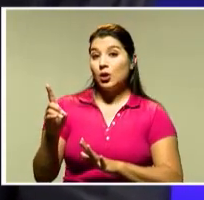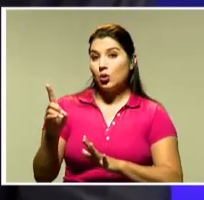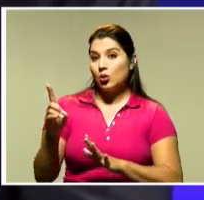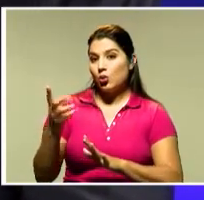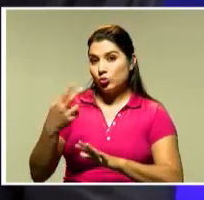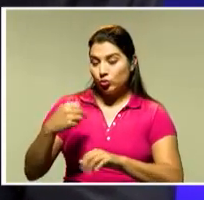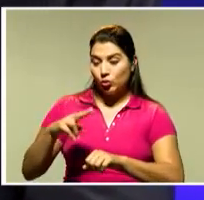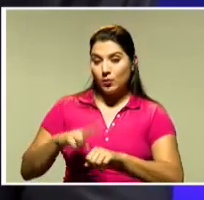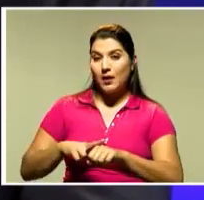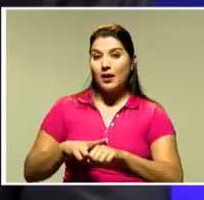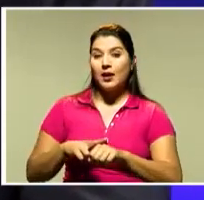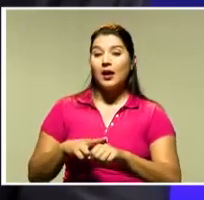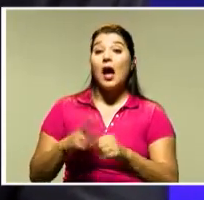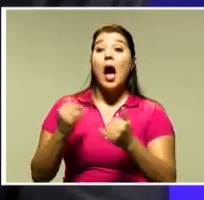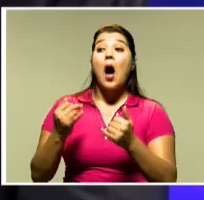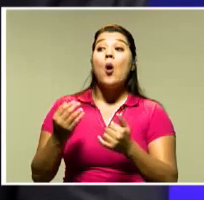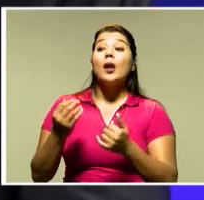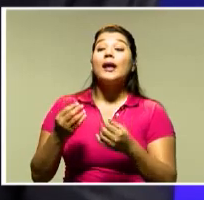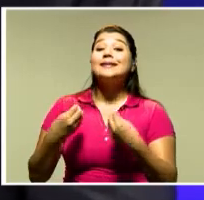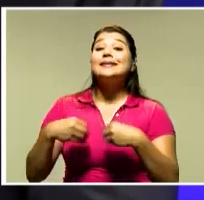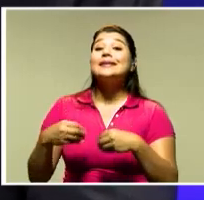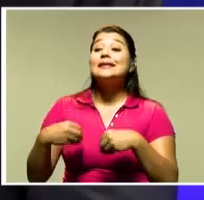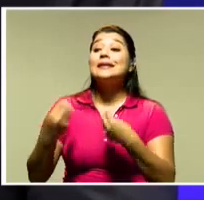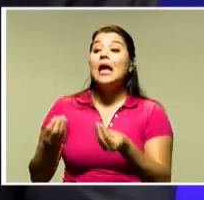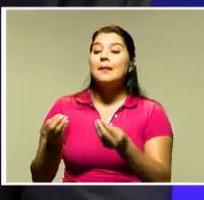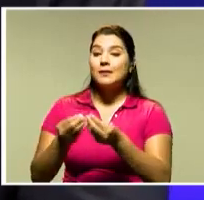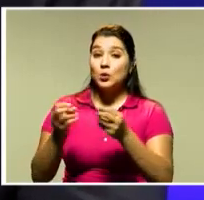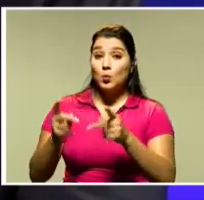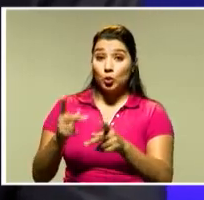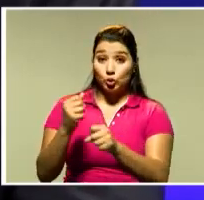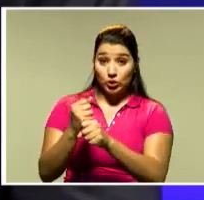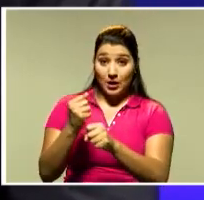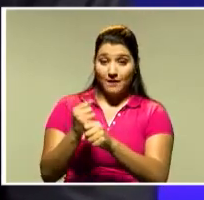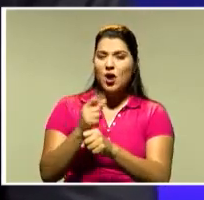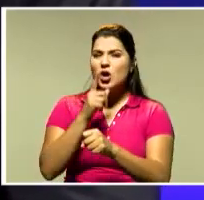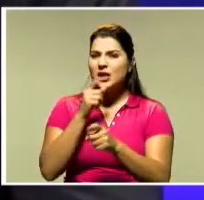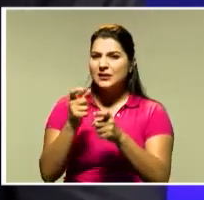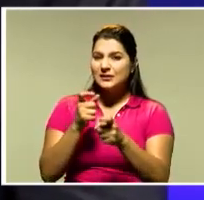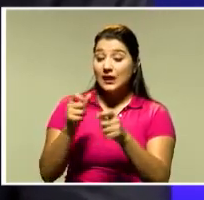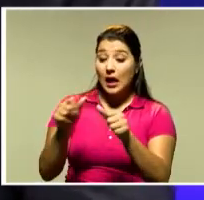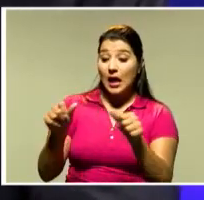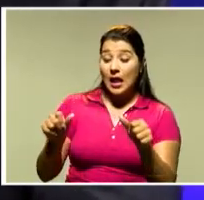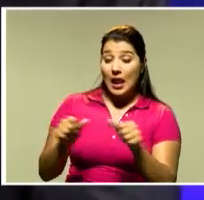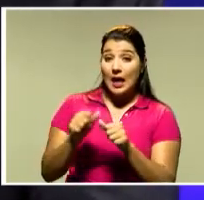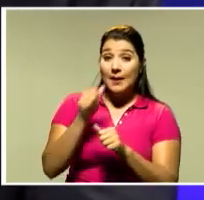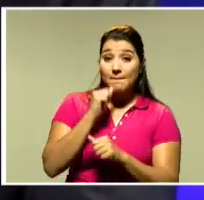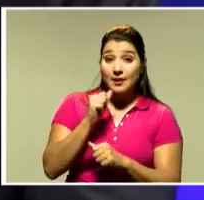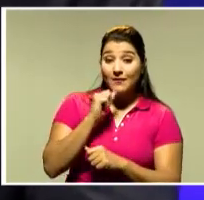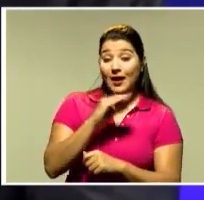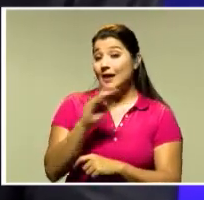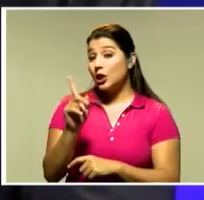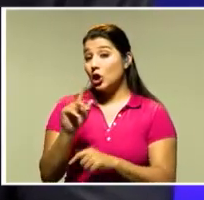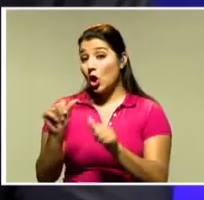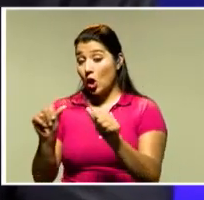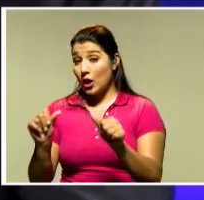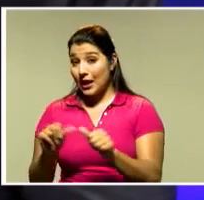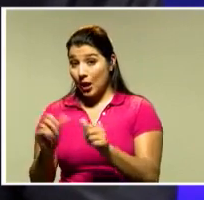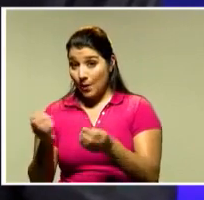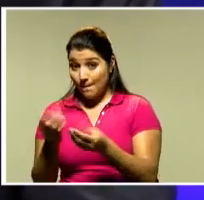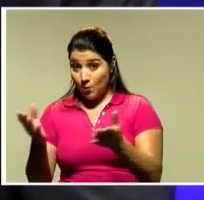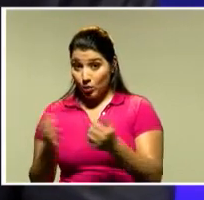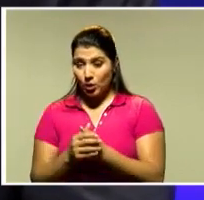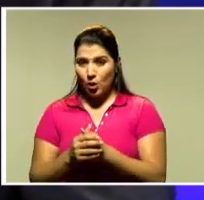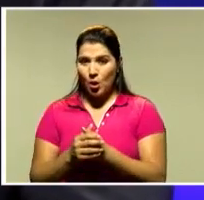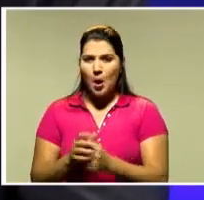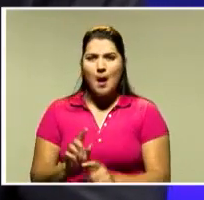es. La generación de empleo está en manos mayoritariamente del sector privado y no del sector público. Pero en medio